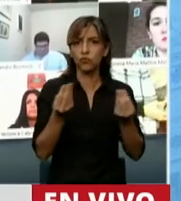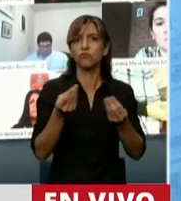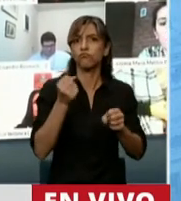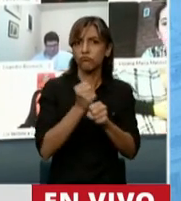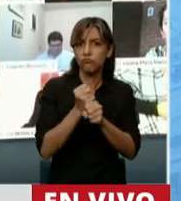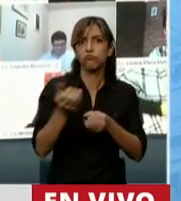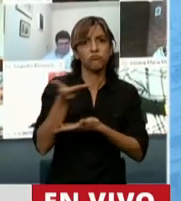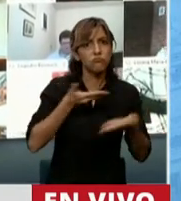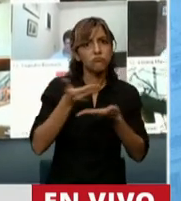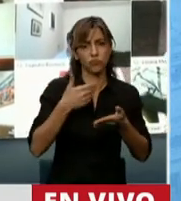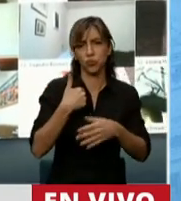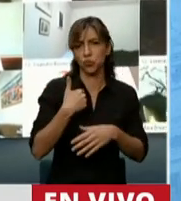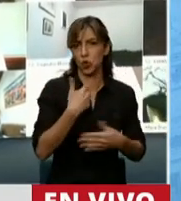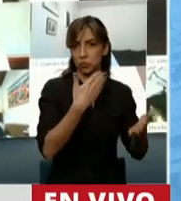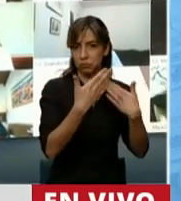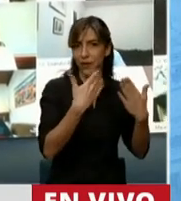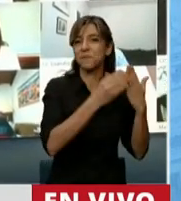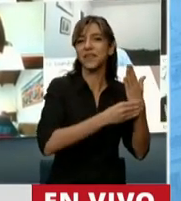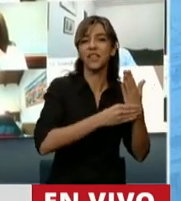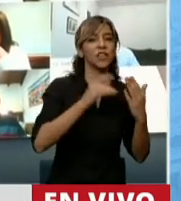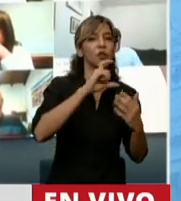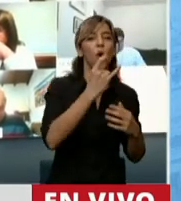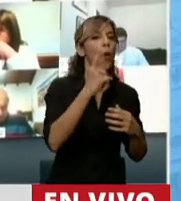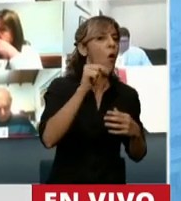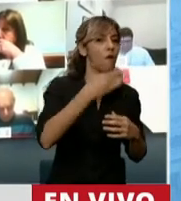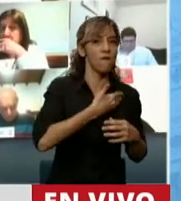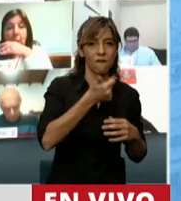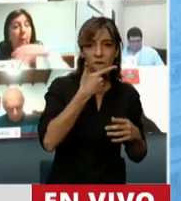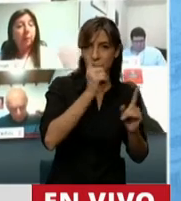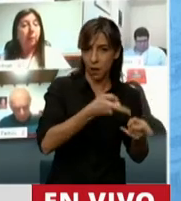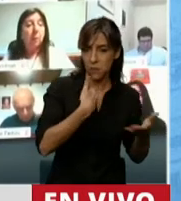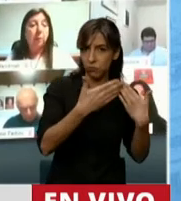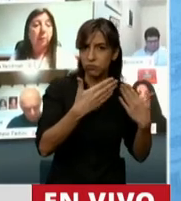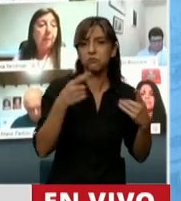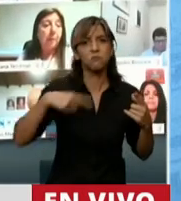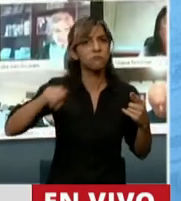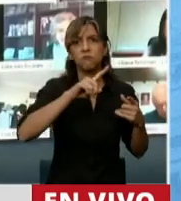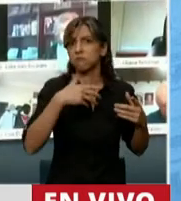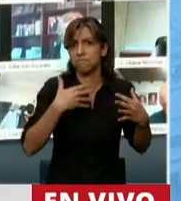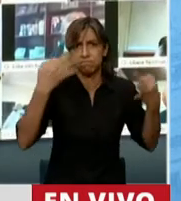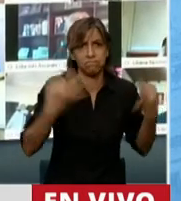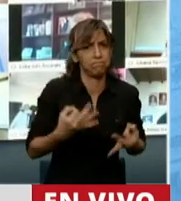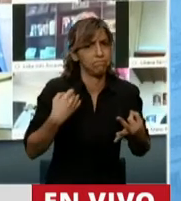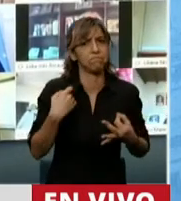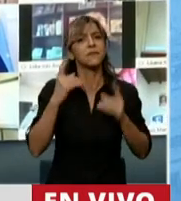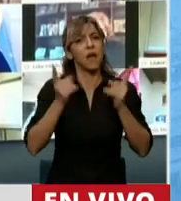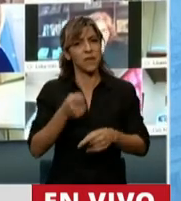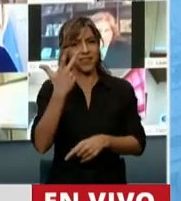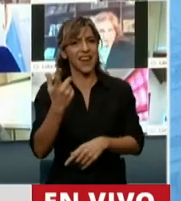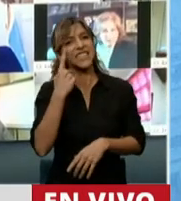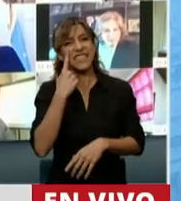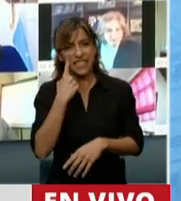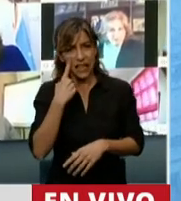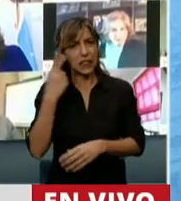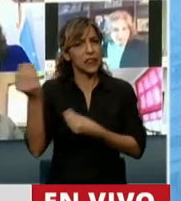con el ministro Culfas. Solo una sugerencia, me gustaría incluir a los 3 intendentes, a los trabajadores, a los